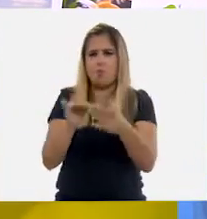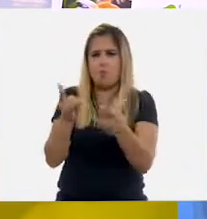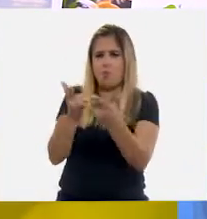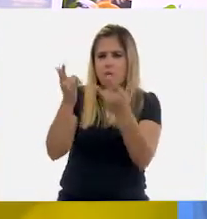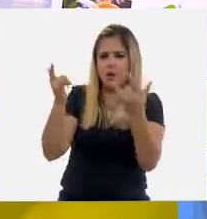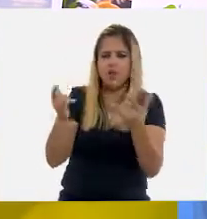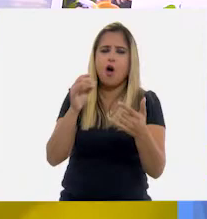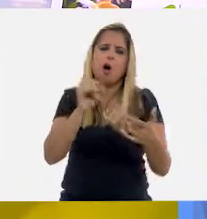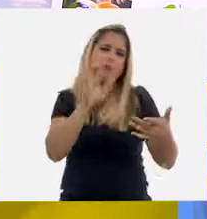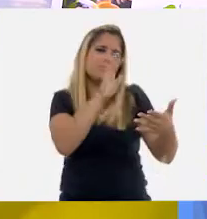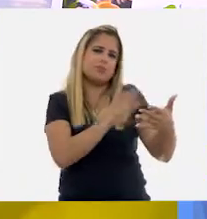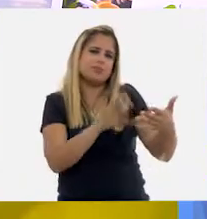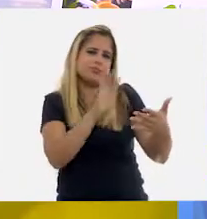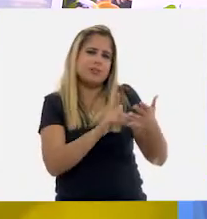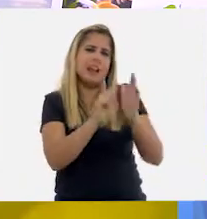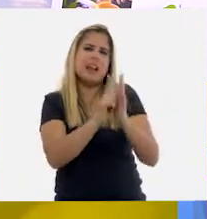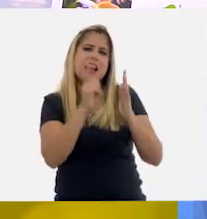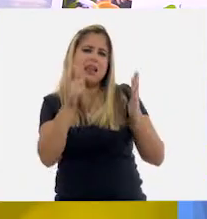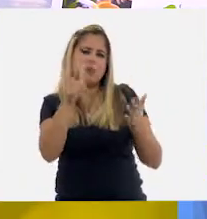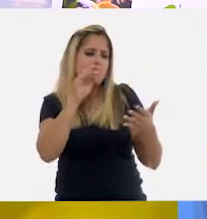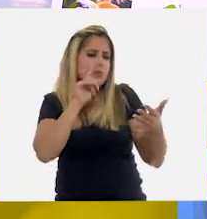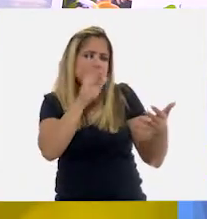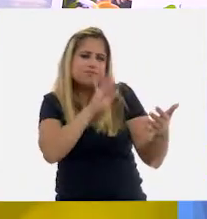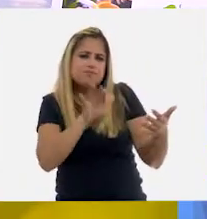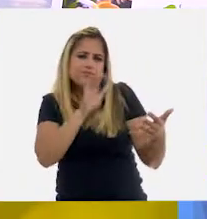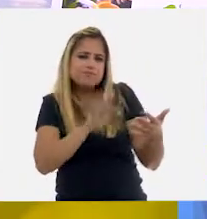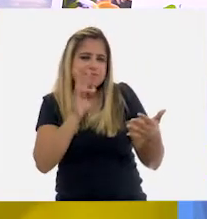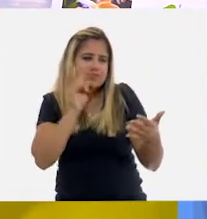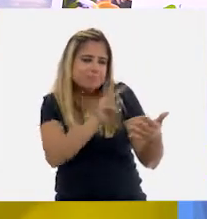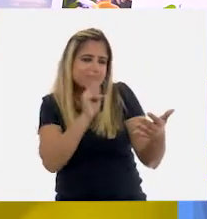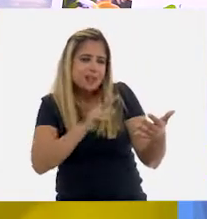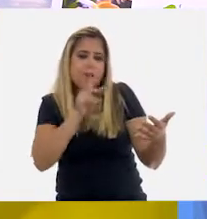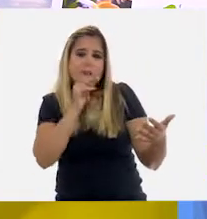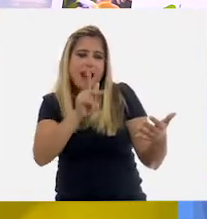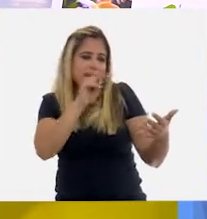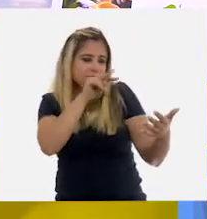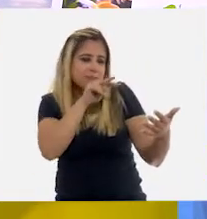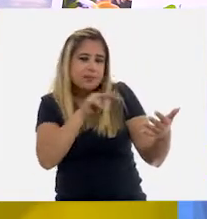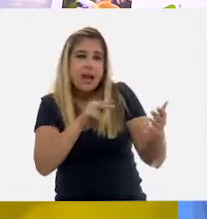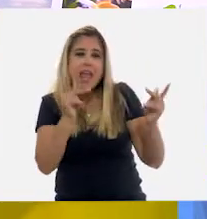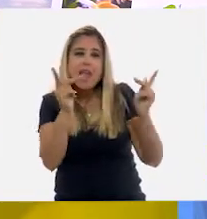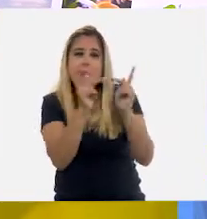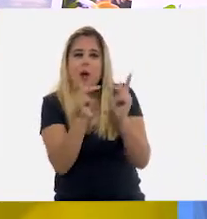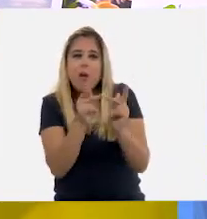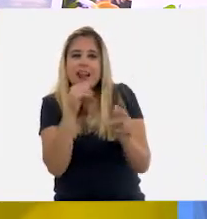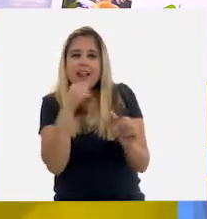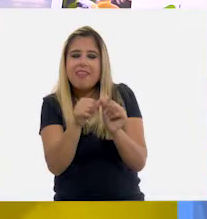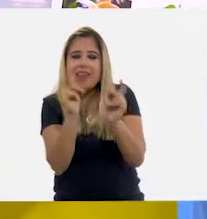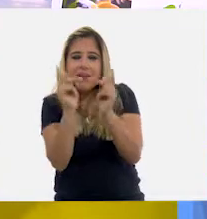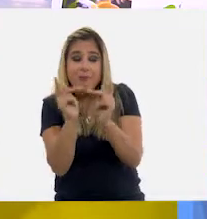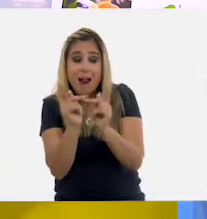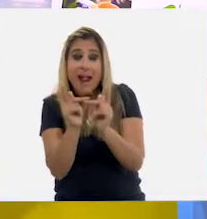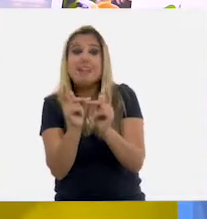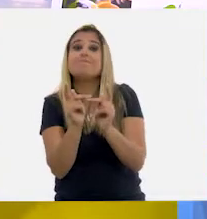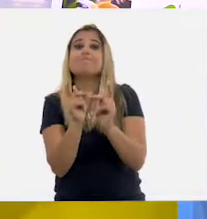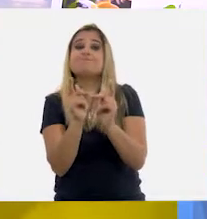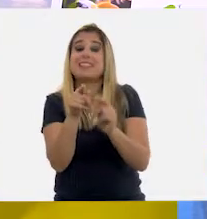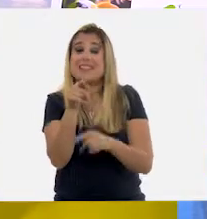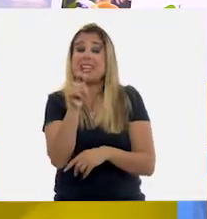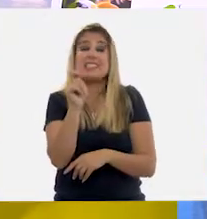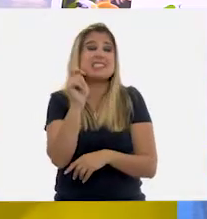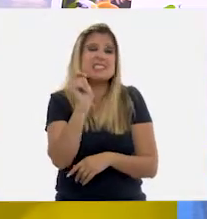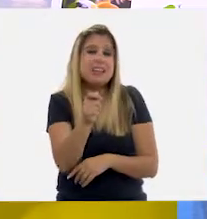una narración, en algún libro que tengan, ustedes pueden encontrar las palabras que empiezan igual. Quiere decir